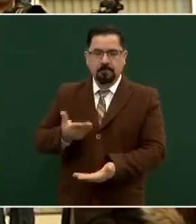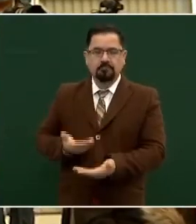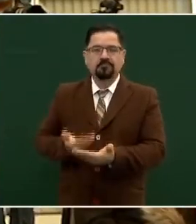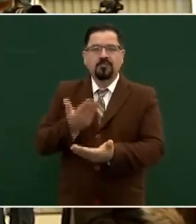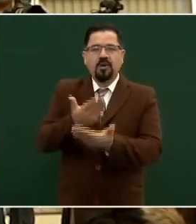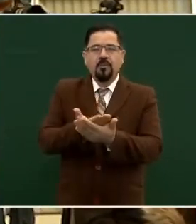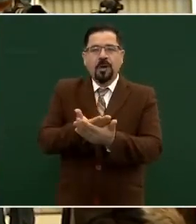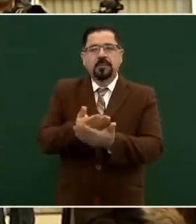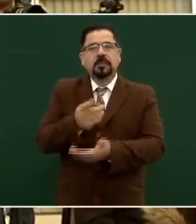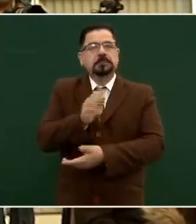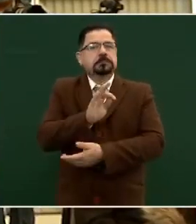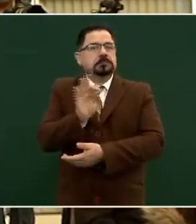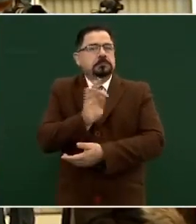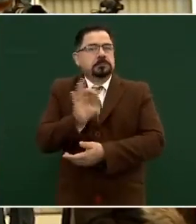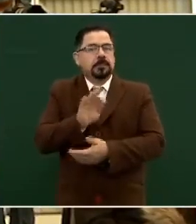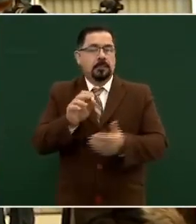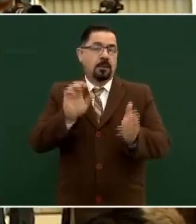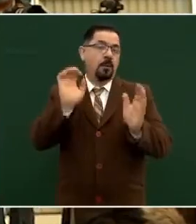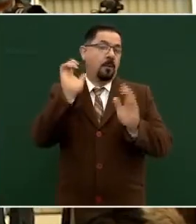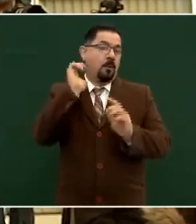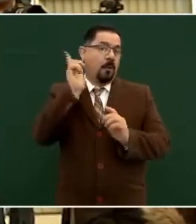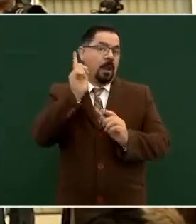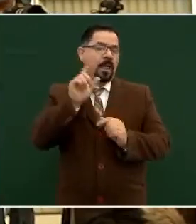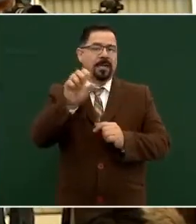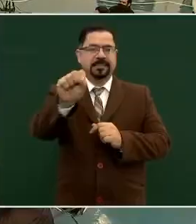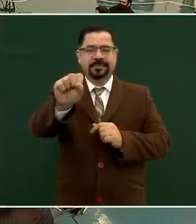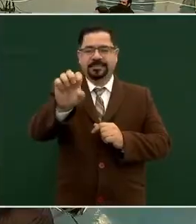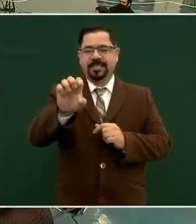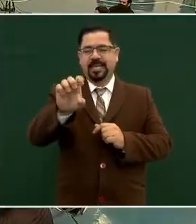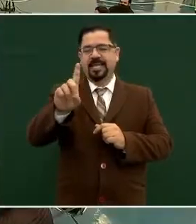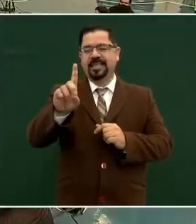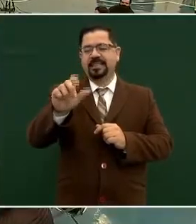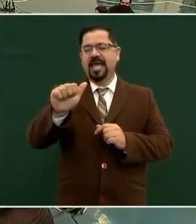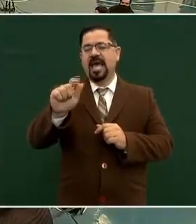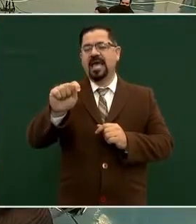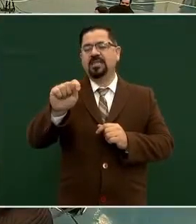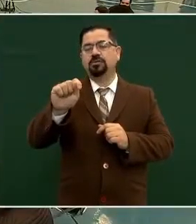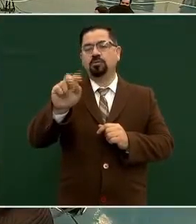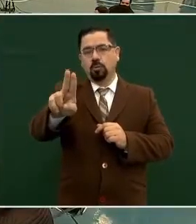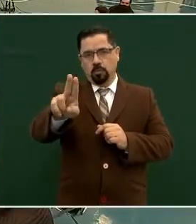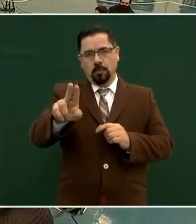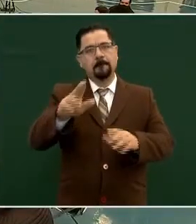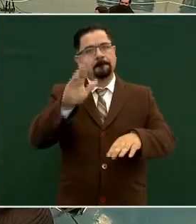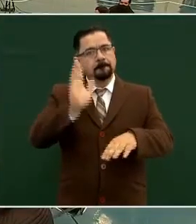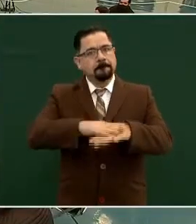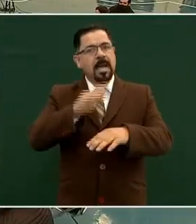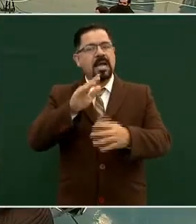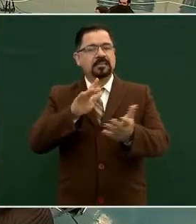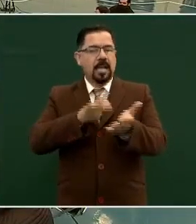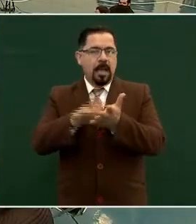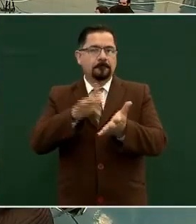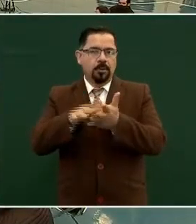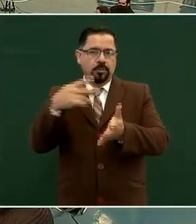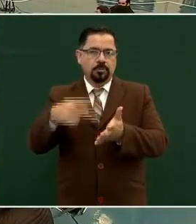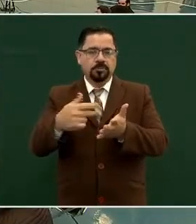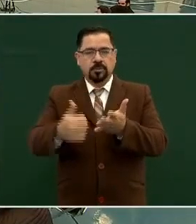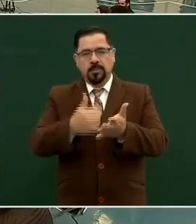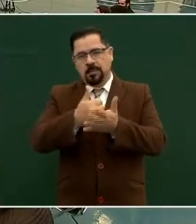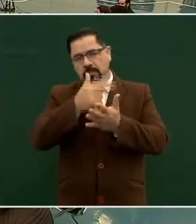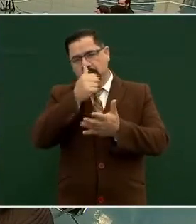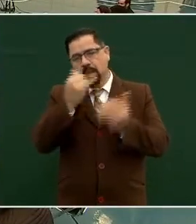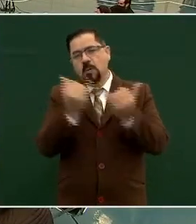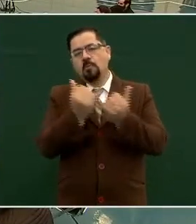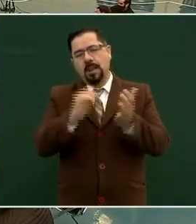precisamente con la posibilidad de que la SEDATU haga más intervenciones urbanas en Hermosillo. Hemos visto con atención lo hecho en Nogales, lo que se ha hecho en